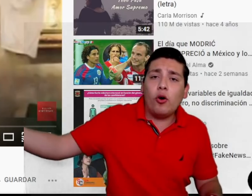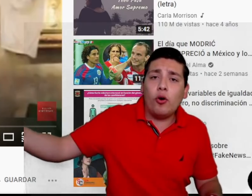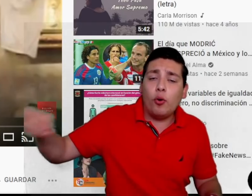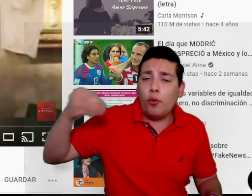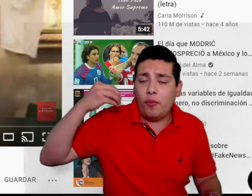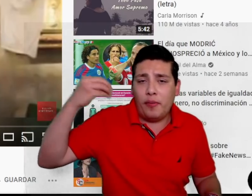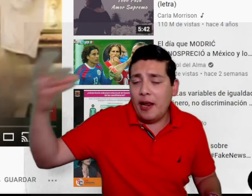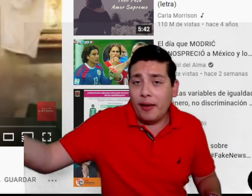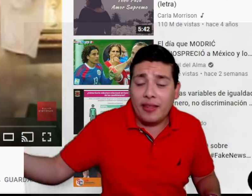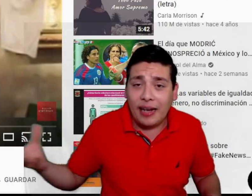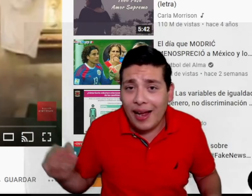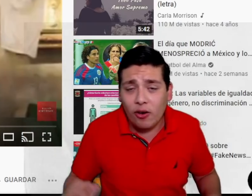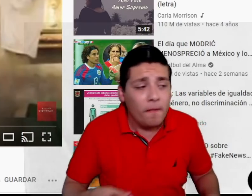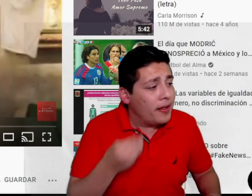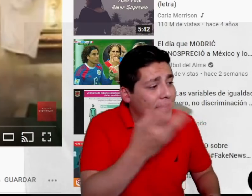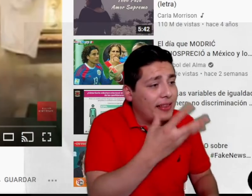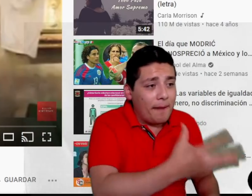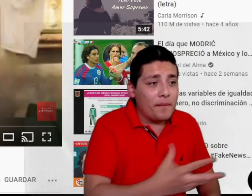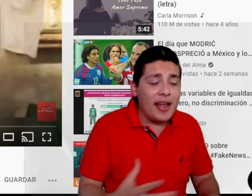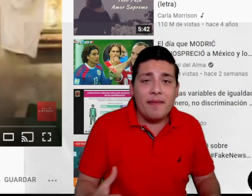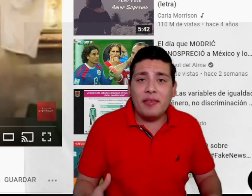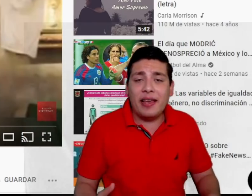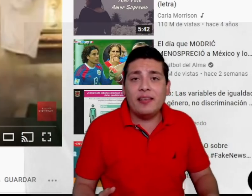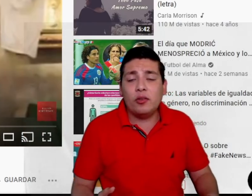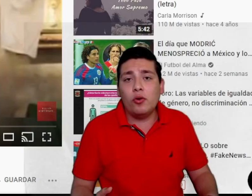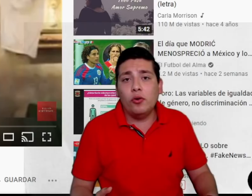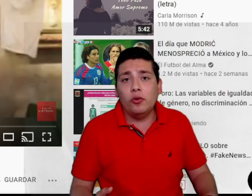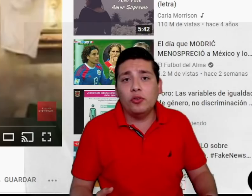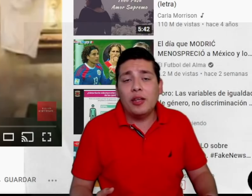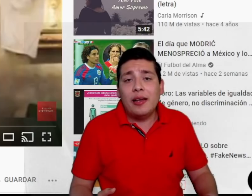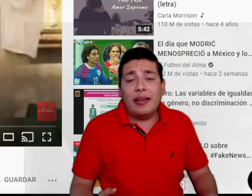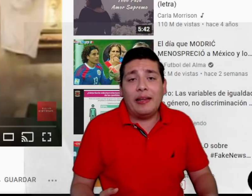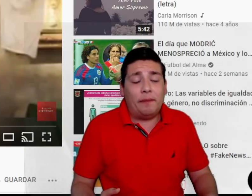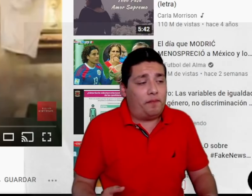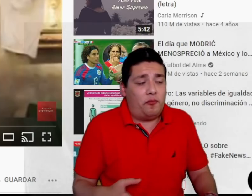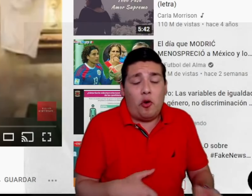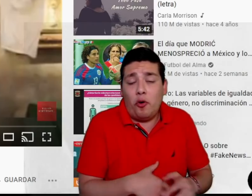banco del Vaticano y también de estos